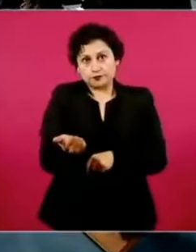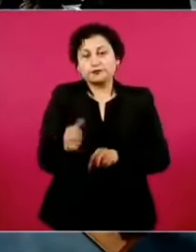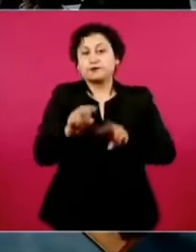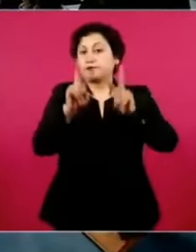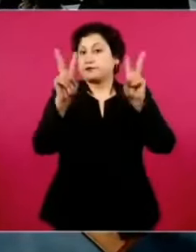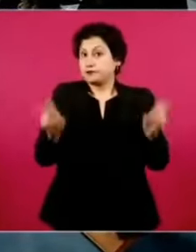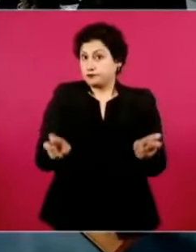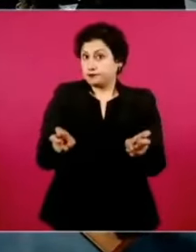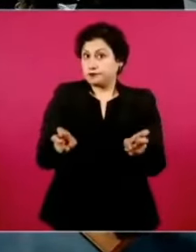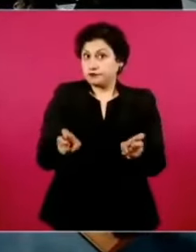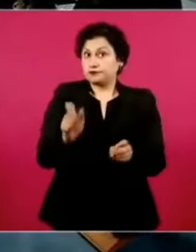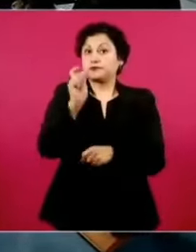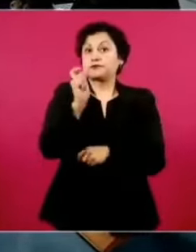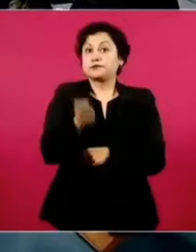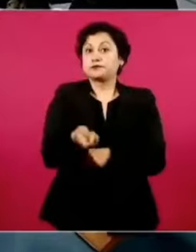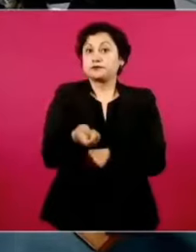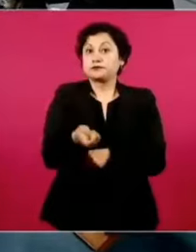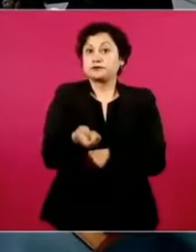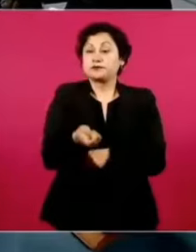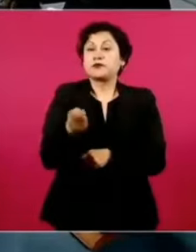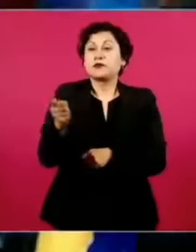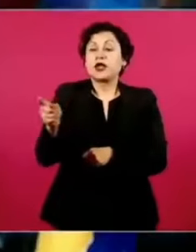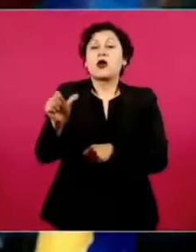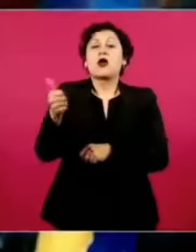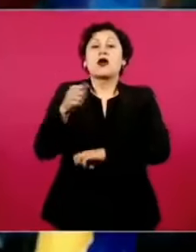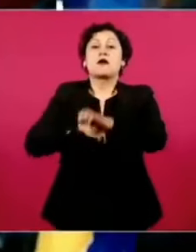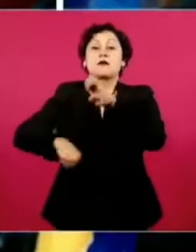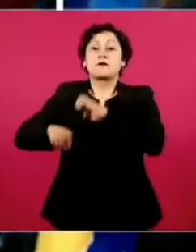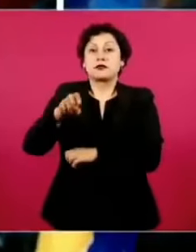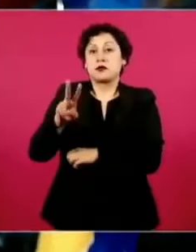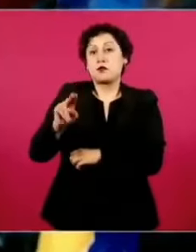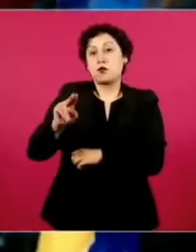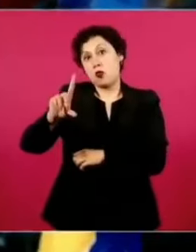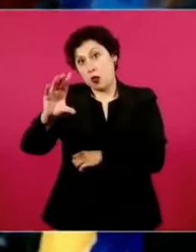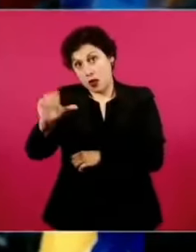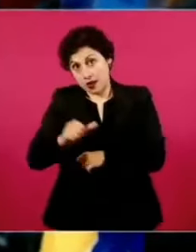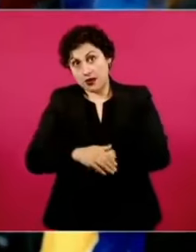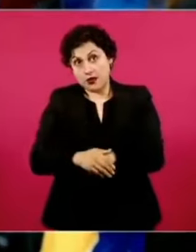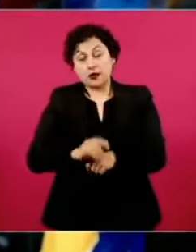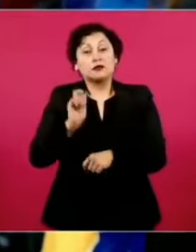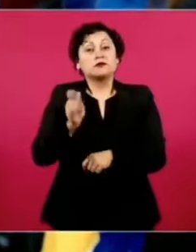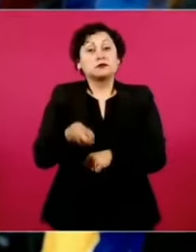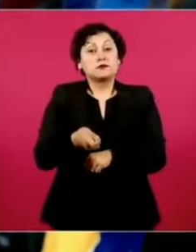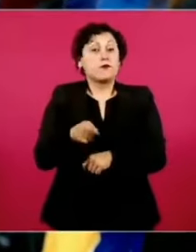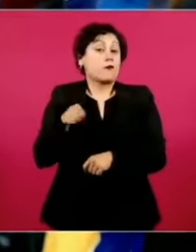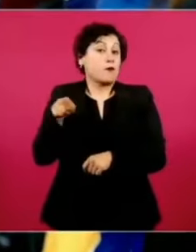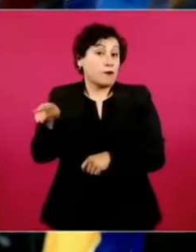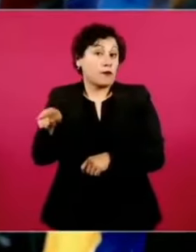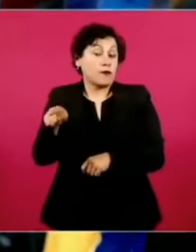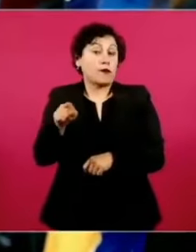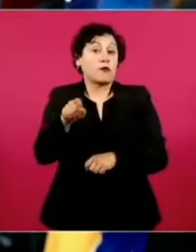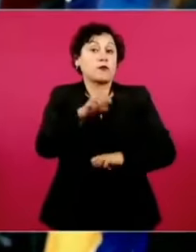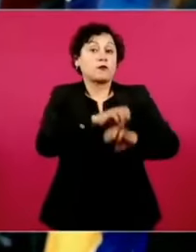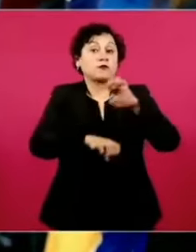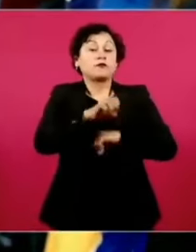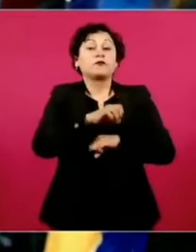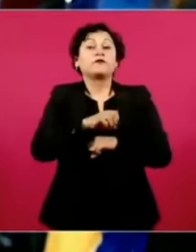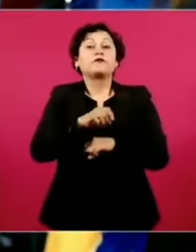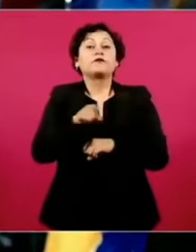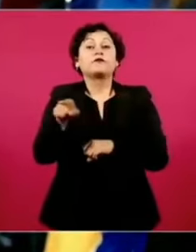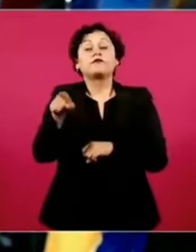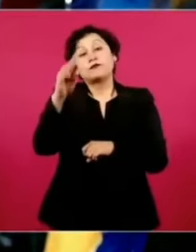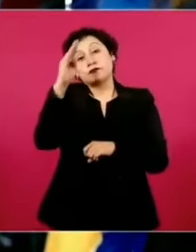pendiente, que es el de Cálica, el de Vulcan. Pues prácticamente le están apostando a que ya se finalice ese sexenio